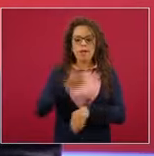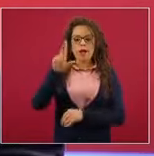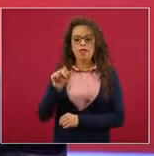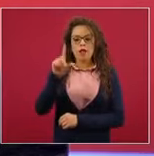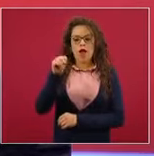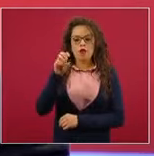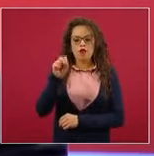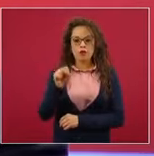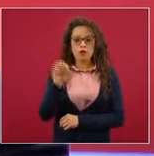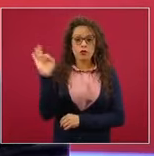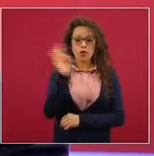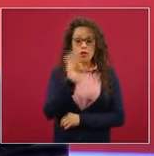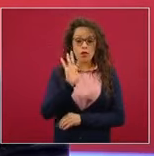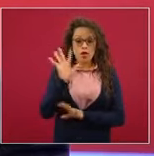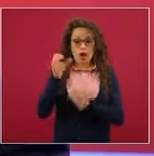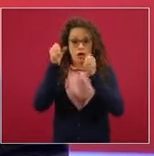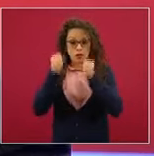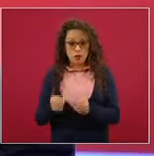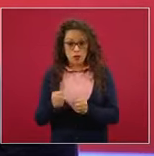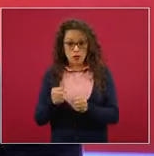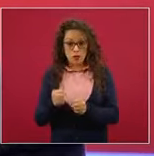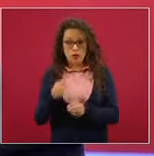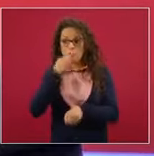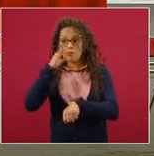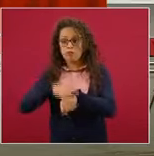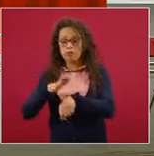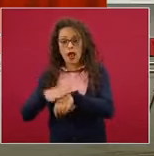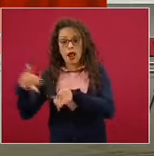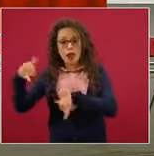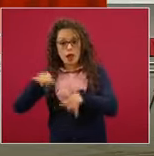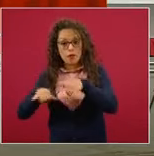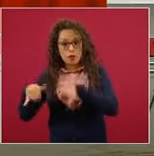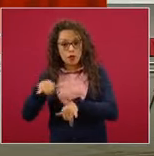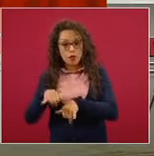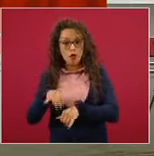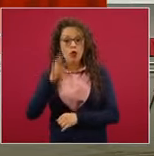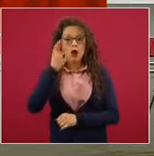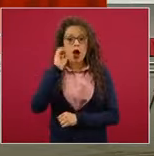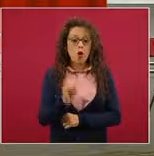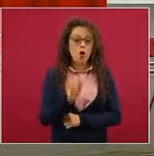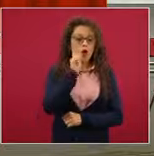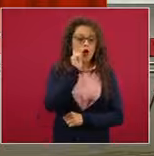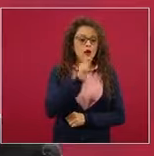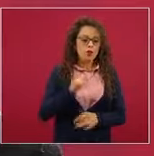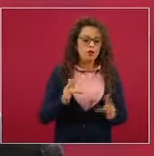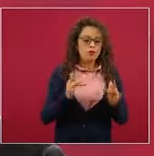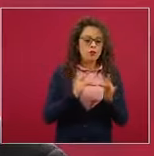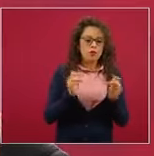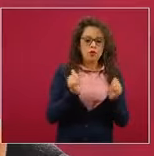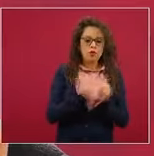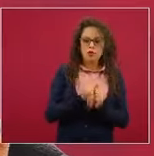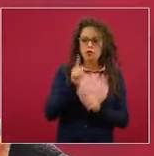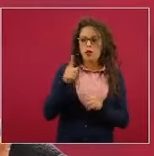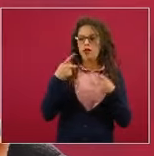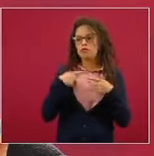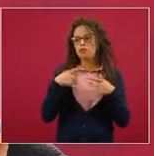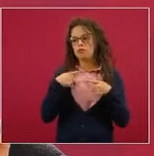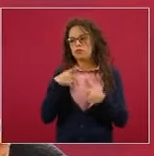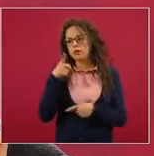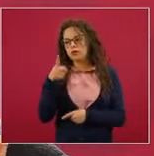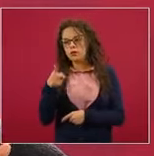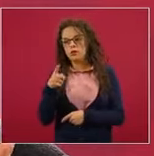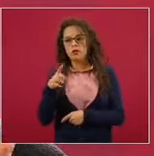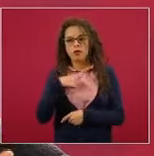una confirmación por laboratorio o el componente de confirmación por asociación epidemiológica o el componente de